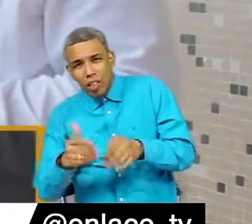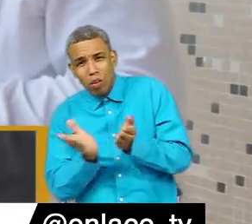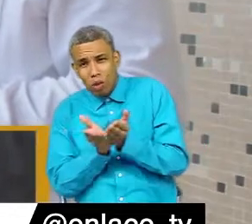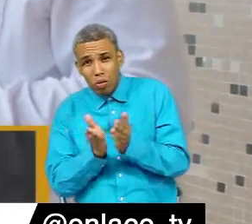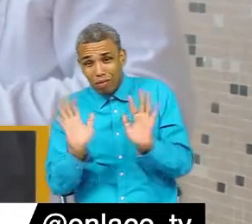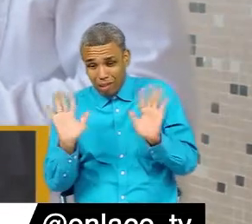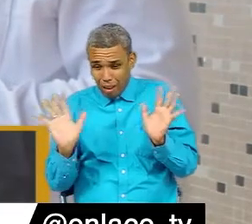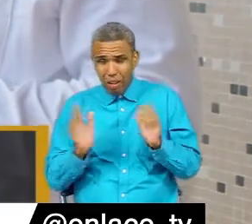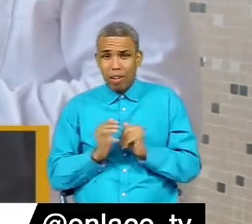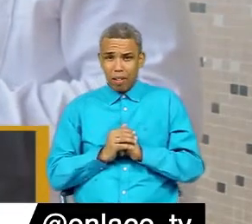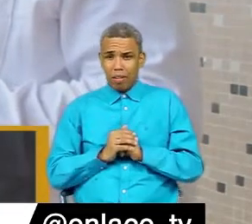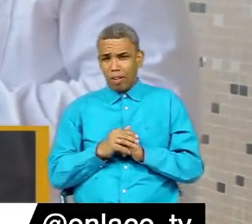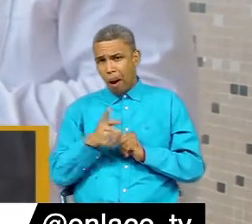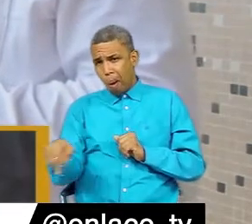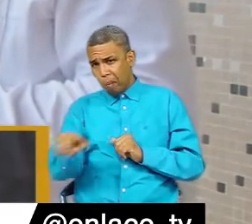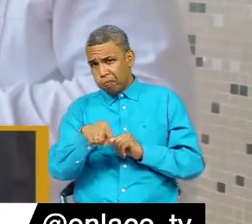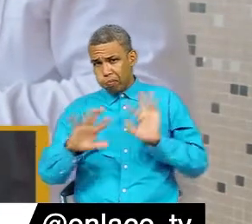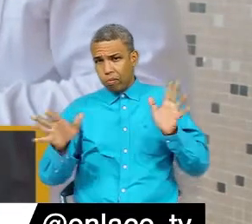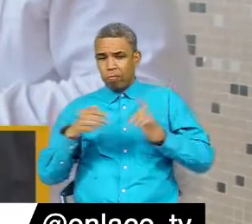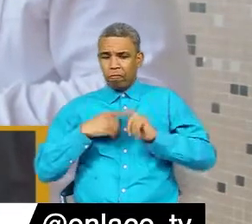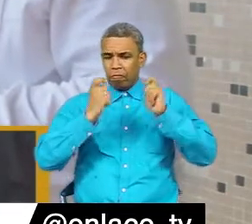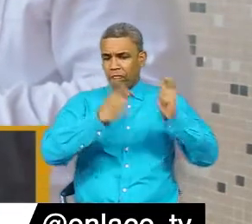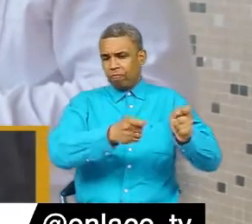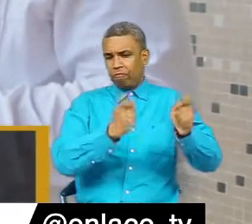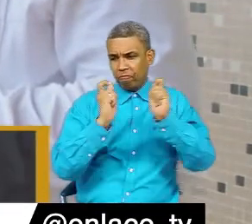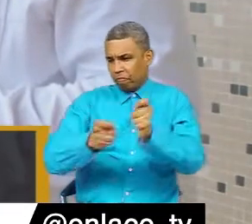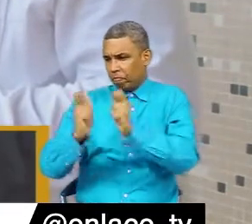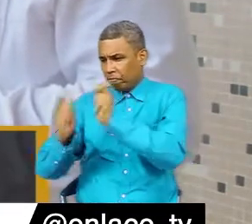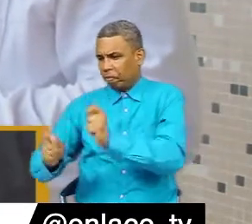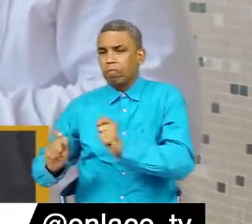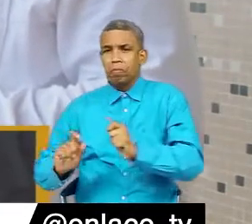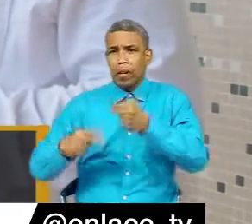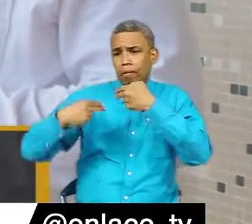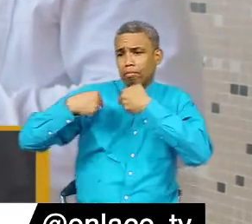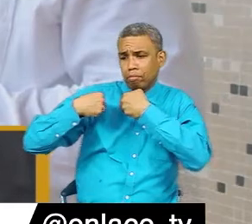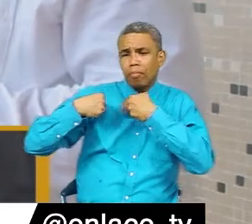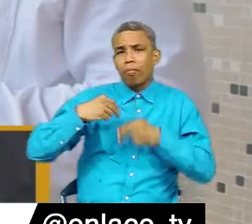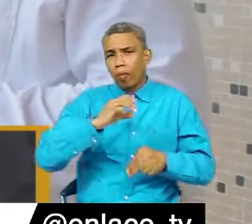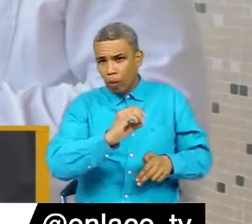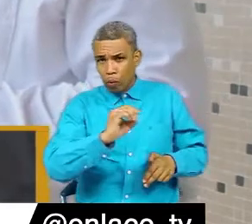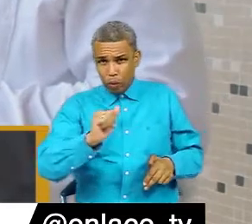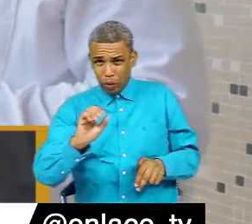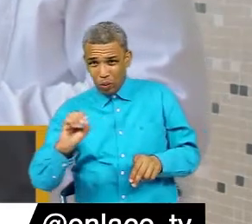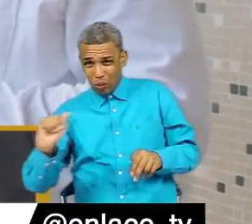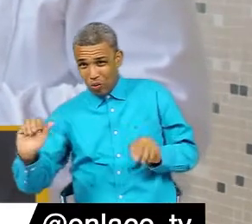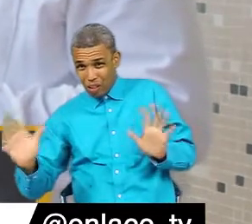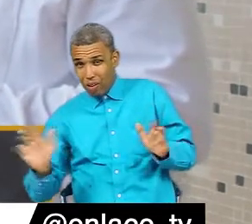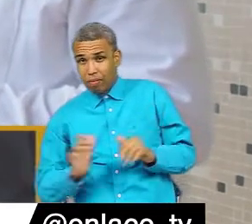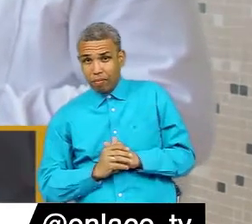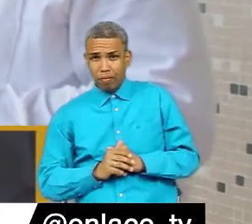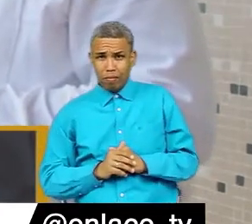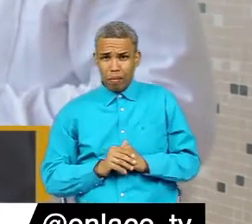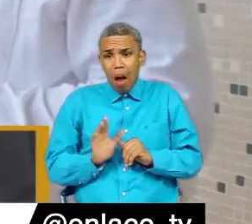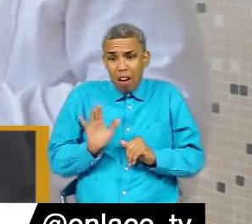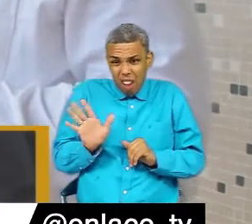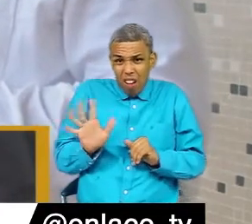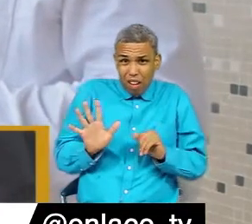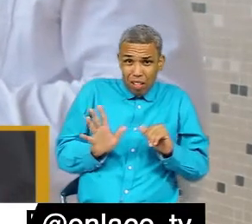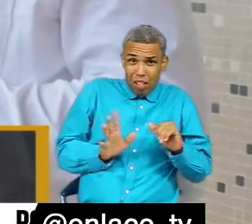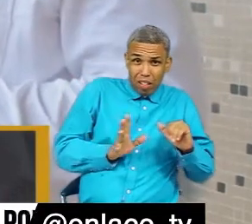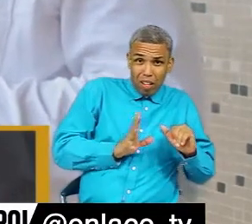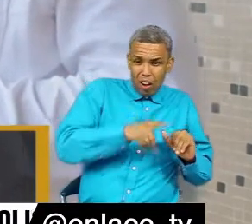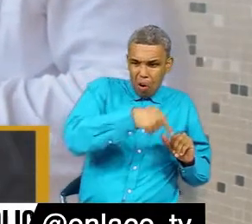el empalme, y esperamos ya poder de esa manera, de manera formal y oficial, que ellos ejerzcan ya como secretarios